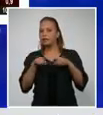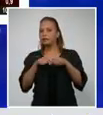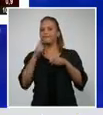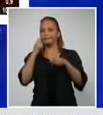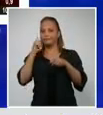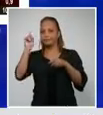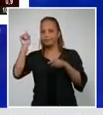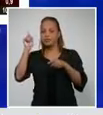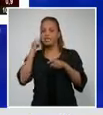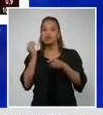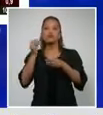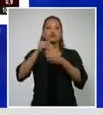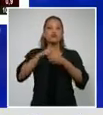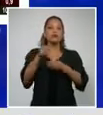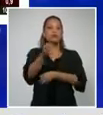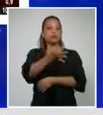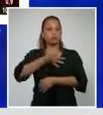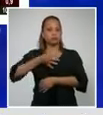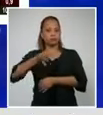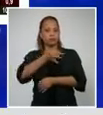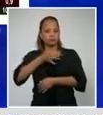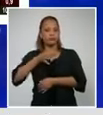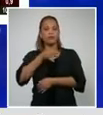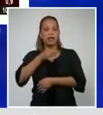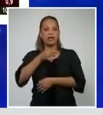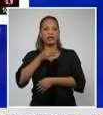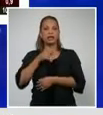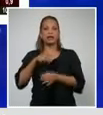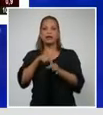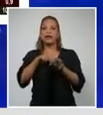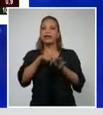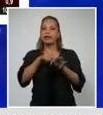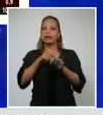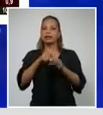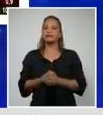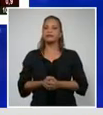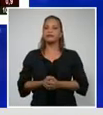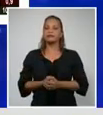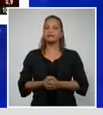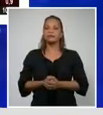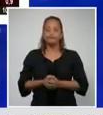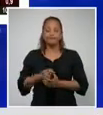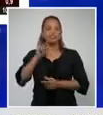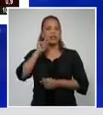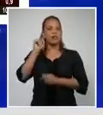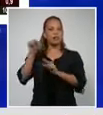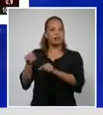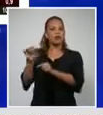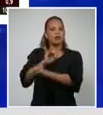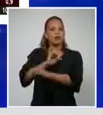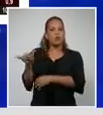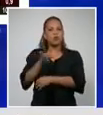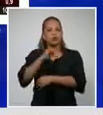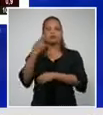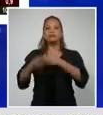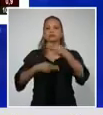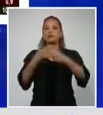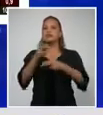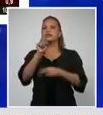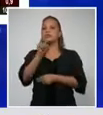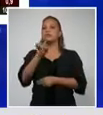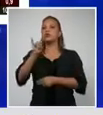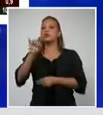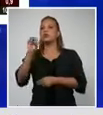incluyendo el municipio especial Isla de la Juventud, del cual se procesaron en el día de ayer